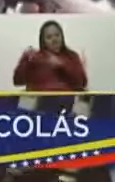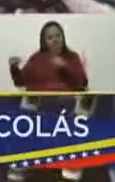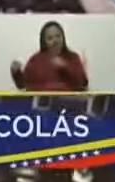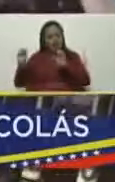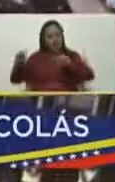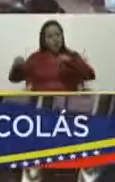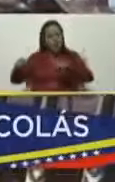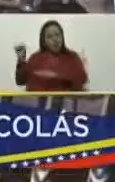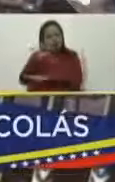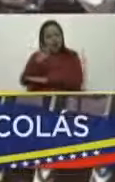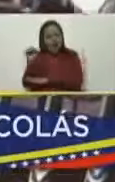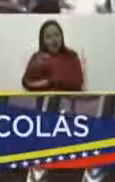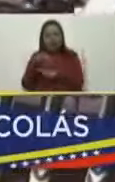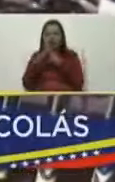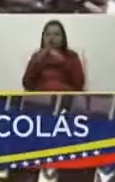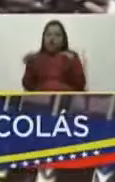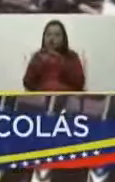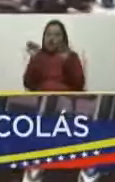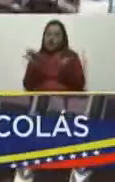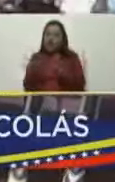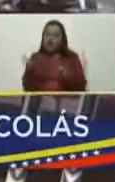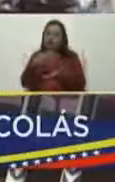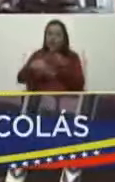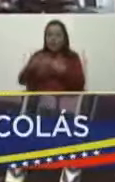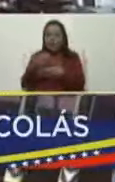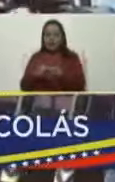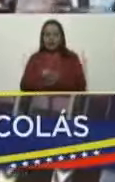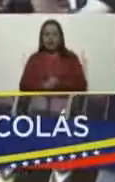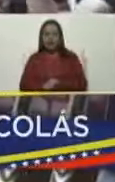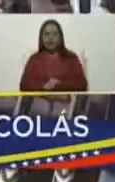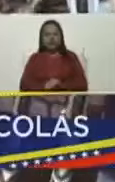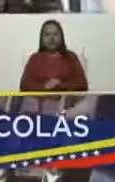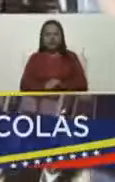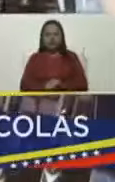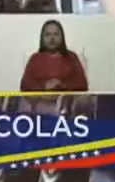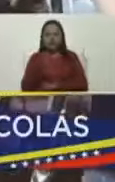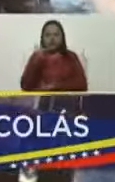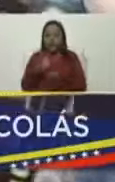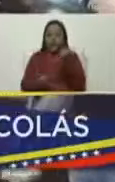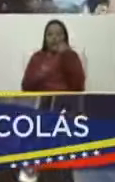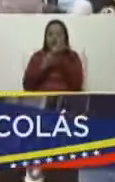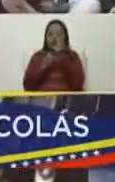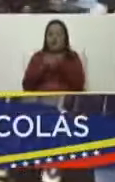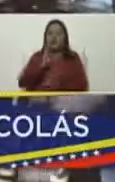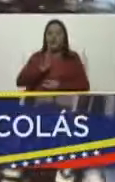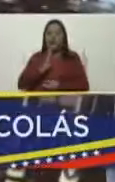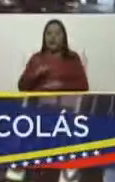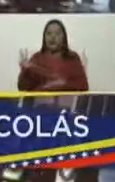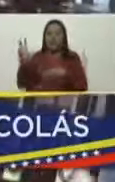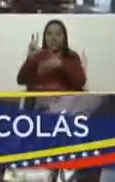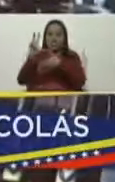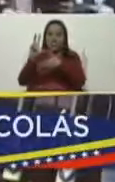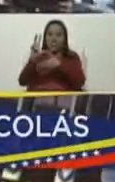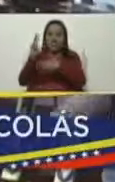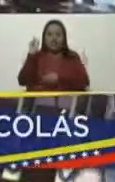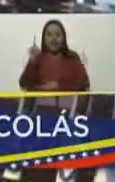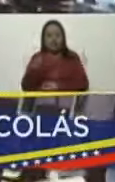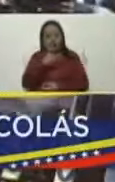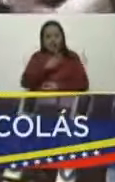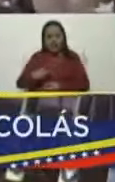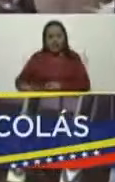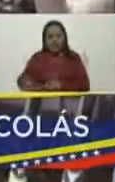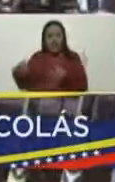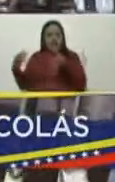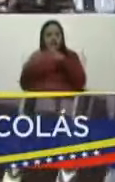eléctricas y carros eléctricos, todo bajo modalidad compartida. Hemos recibido el apoyo del Banco Bicentenario, su presidente, de verdad, y todo su